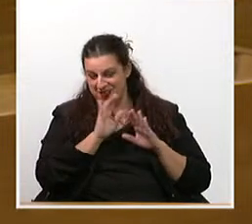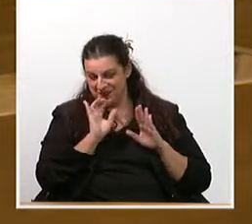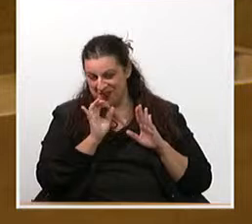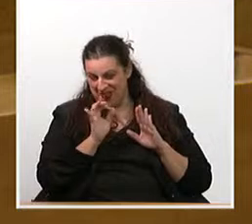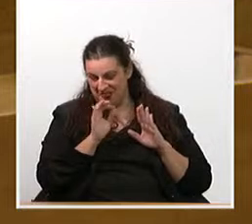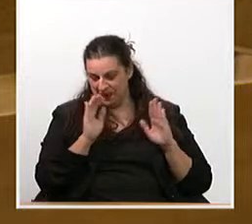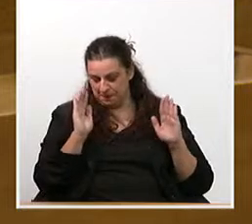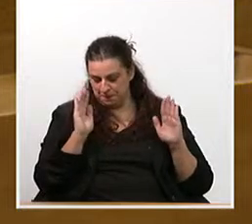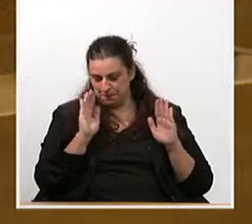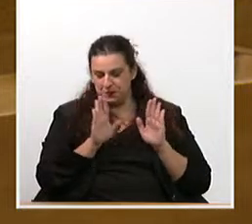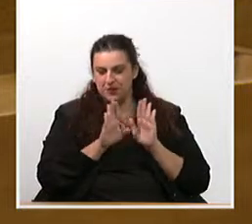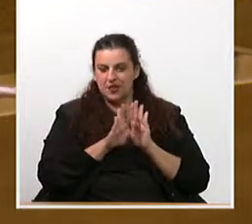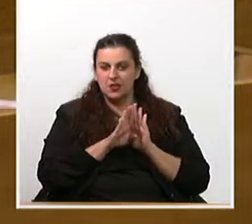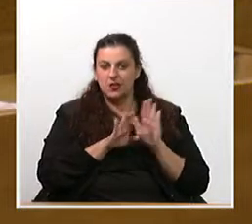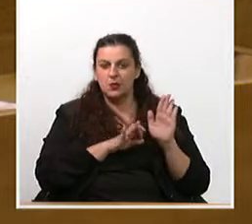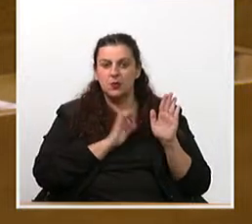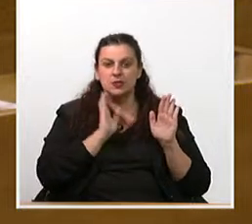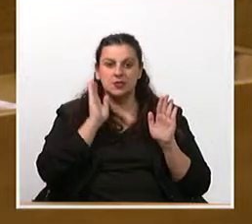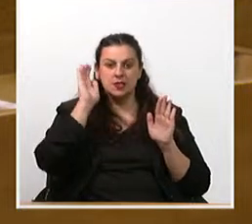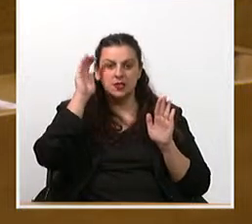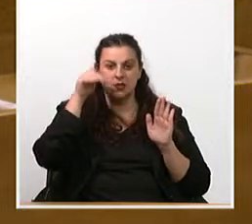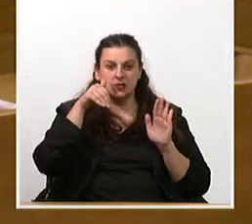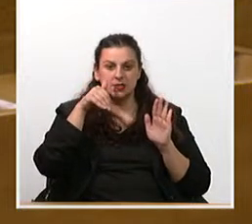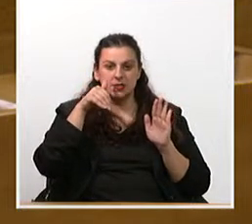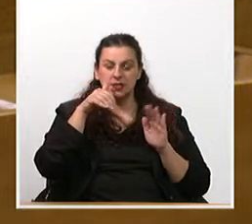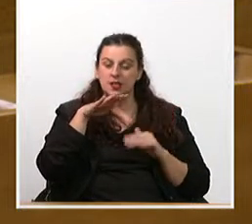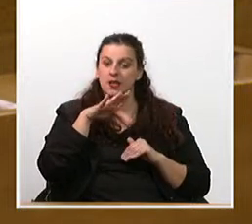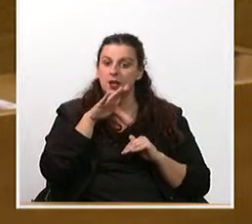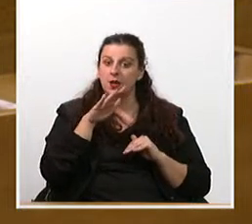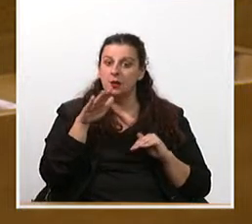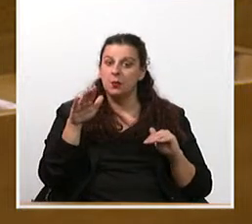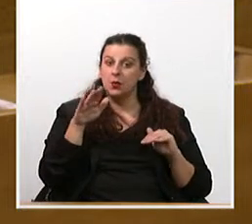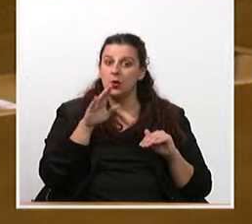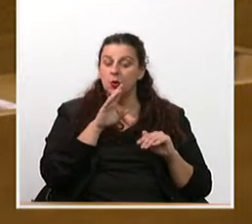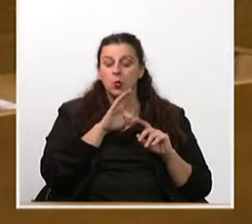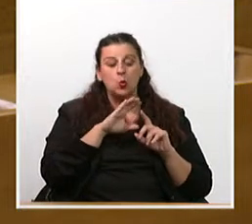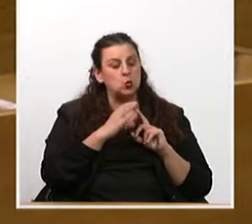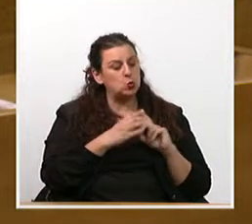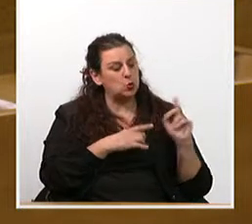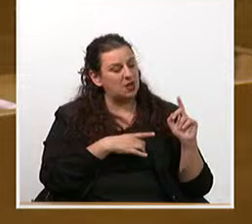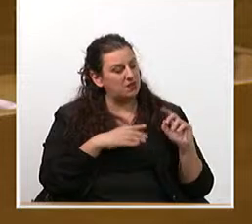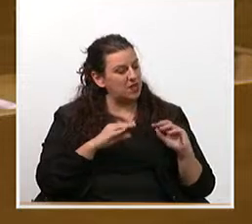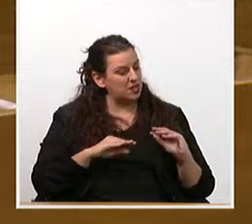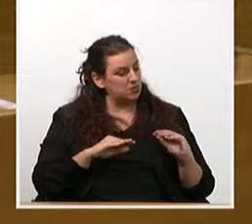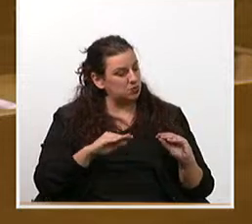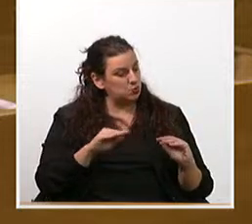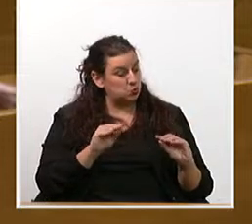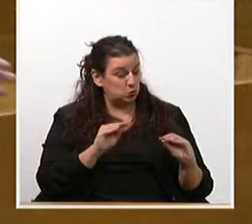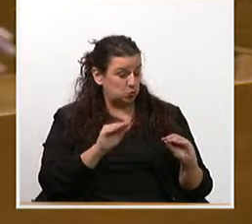y contin señor conseller de la cultura Blanca la